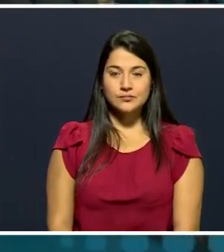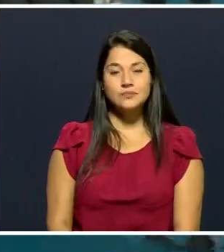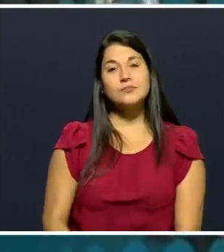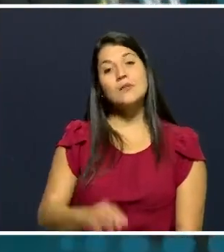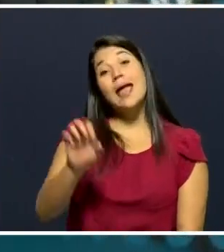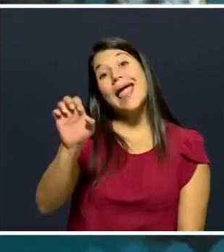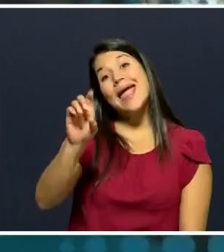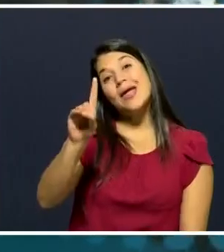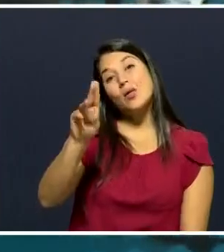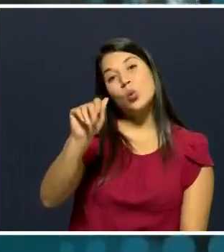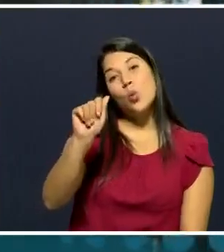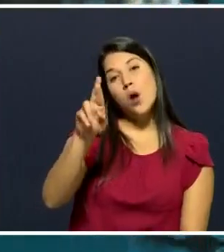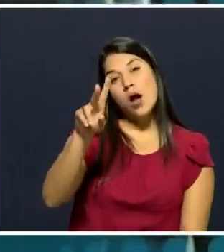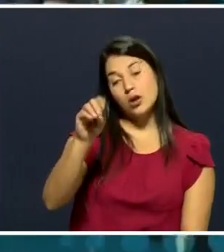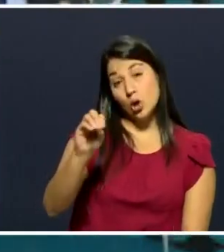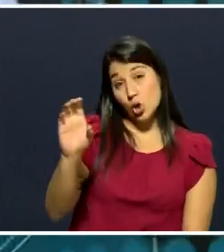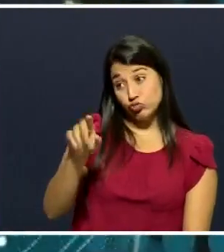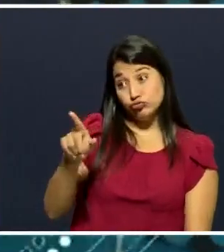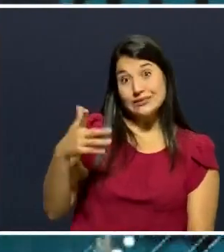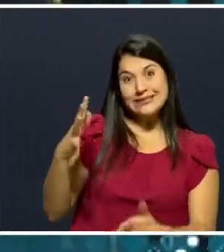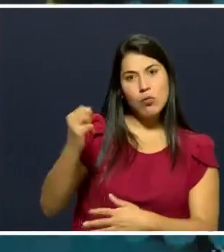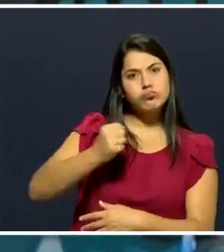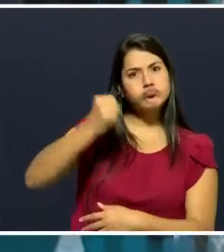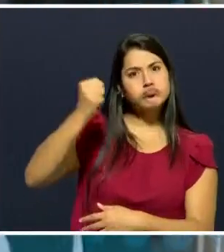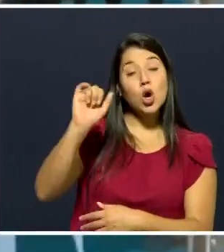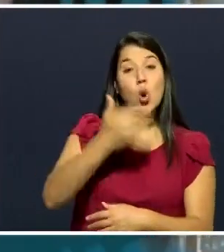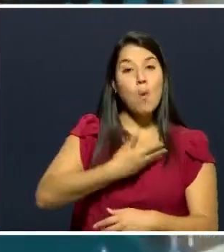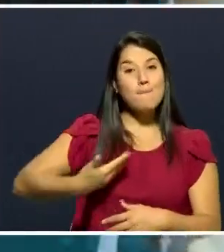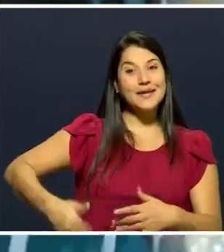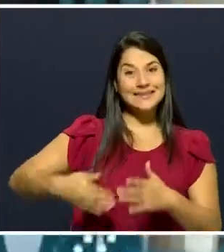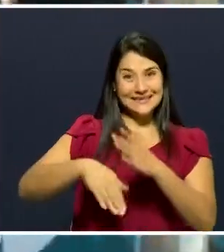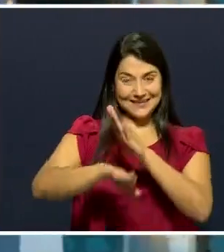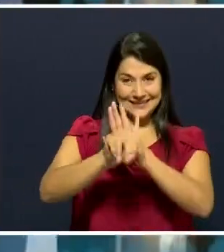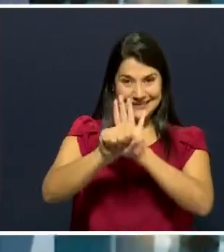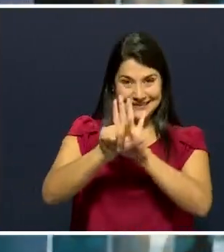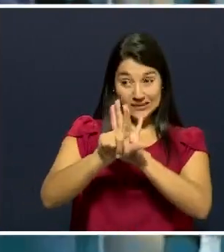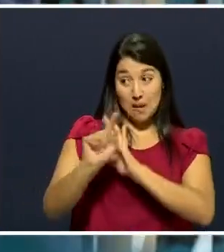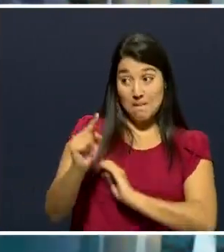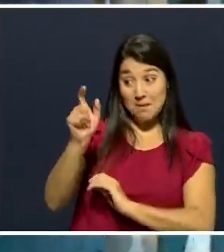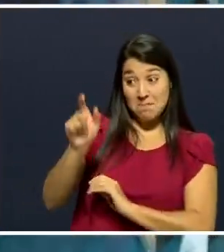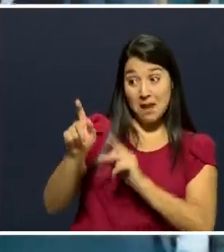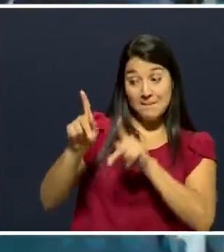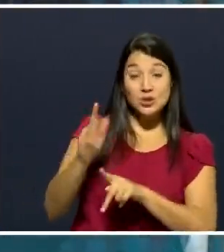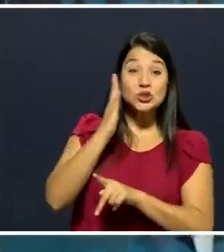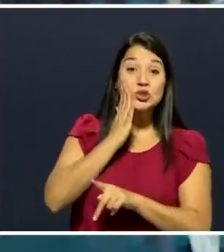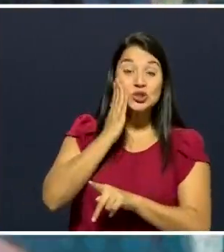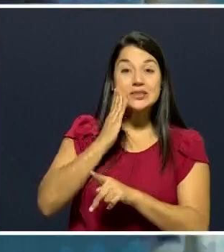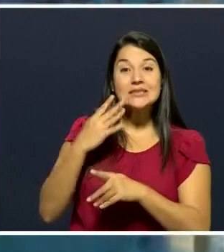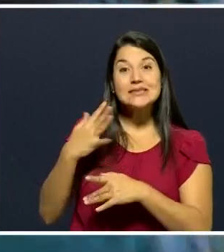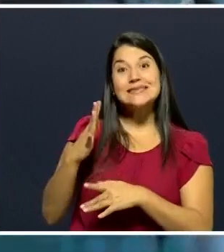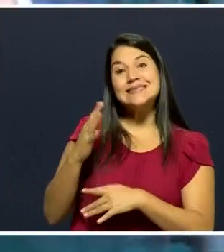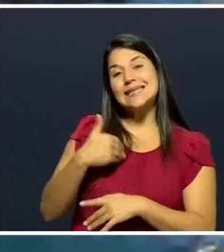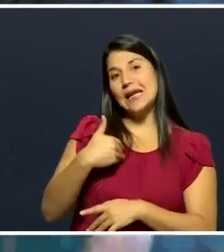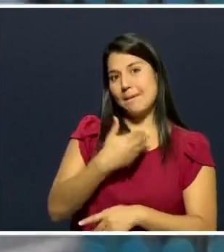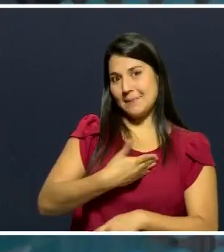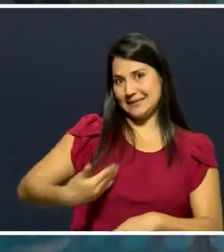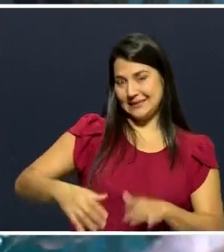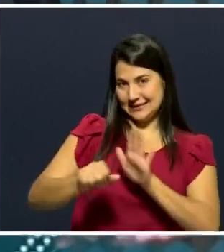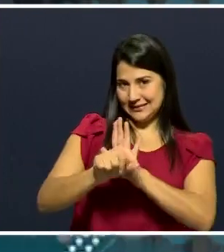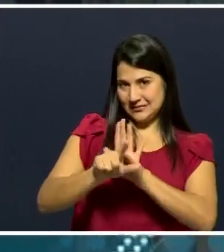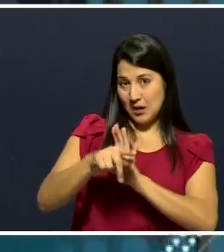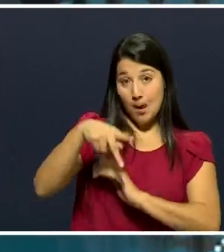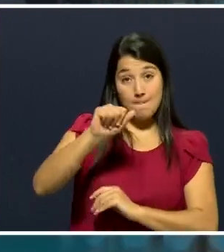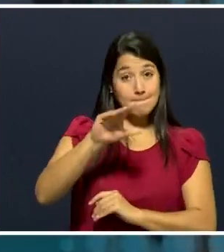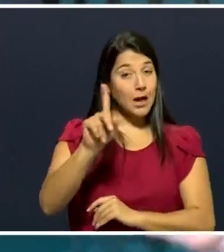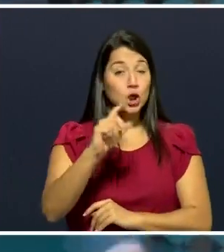Eduardo Cruzan fue electo como presidente del Congreso y se convirtió en el primer afrodescendiente en ocupar ese cargo. Además, el PAC no tuvo